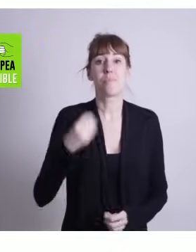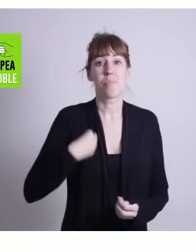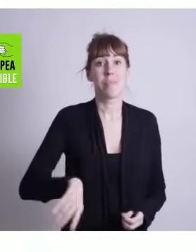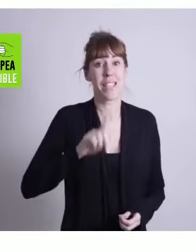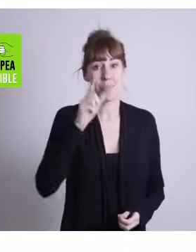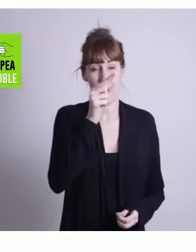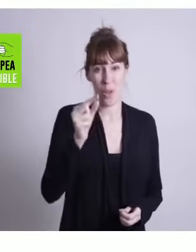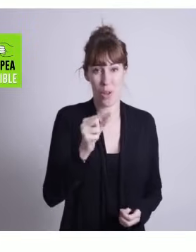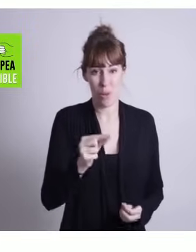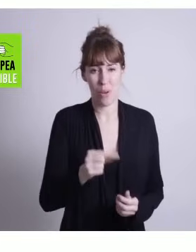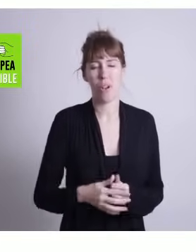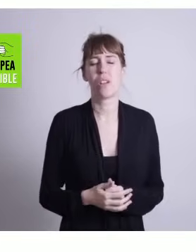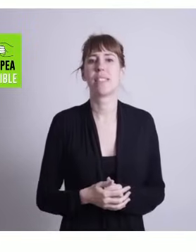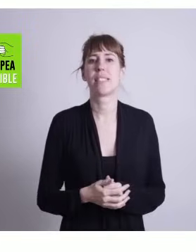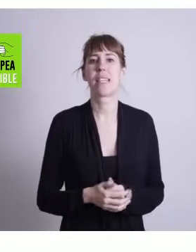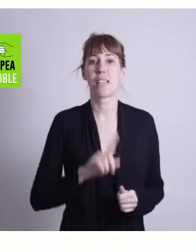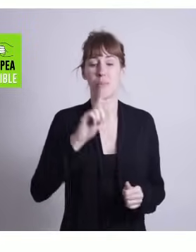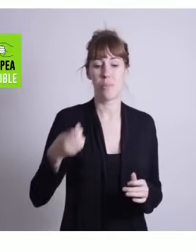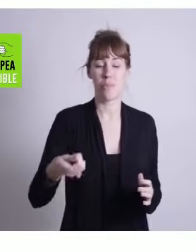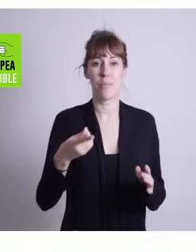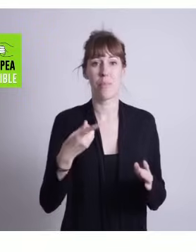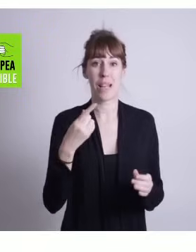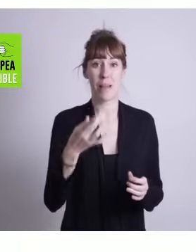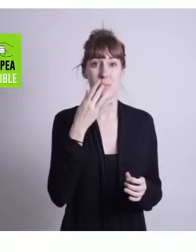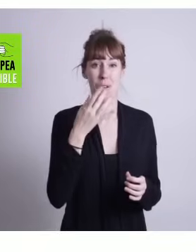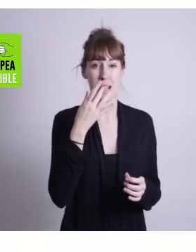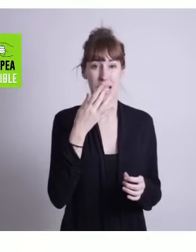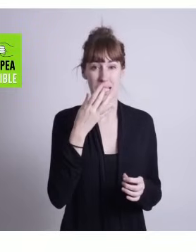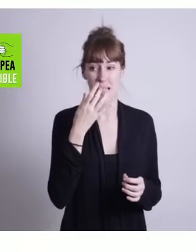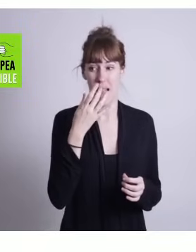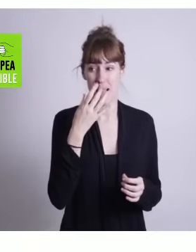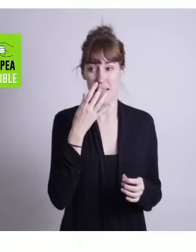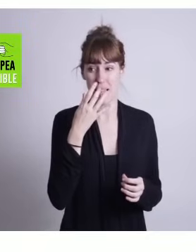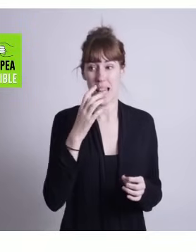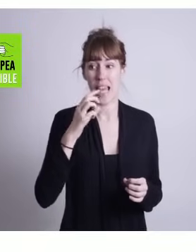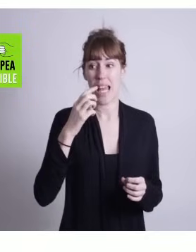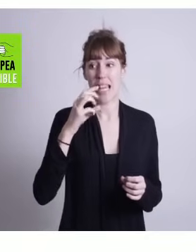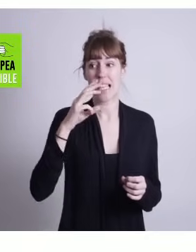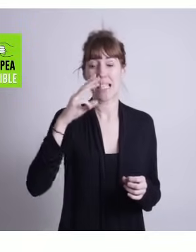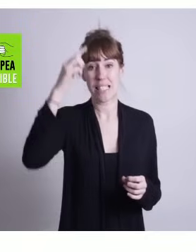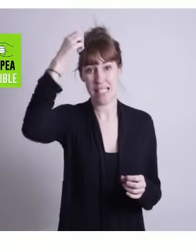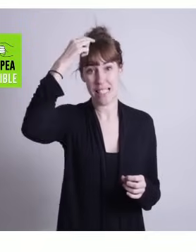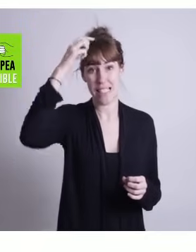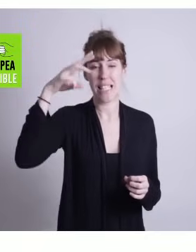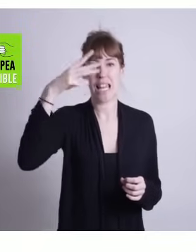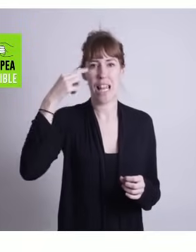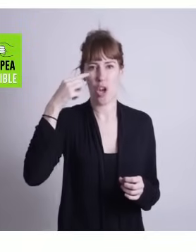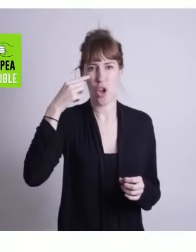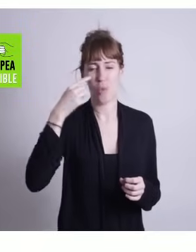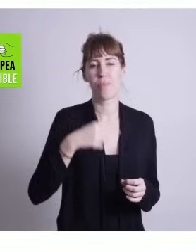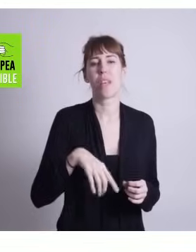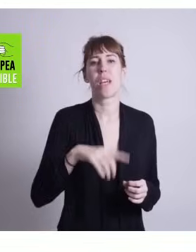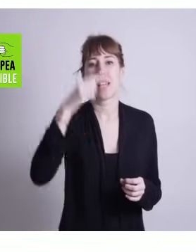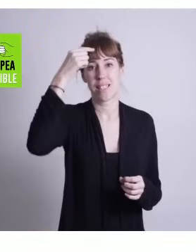este primer cristal representaría nuestro tercer ojo, este segundo cristal representaría este ojo de la mente que os digo en este